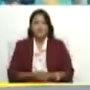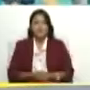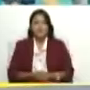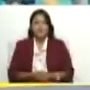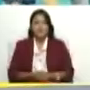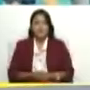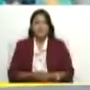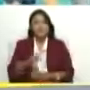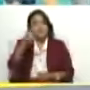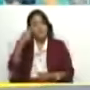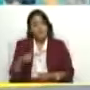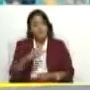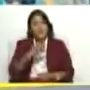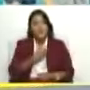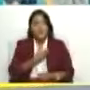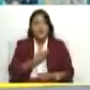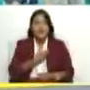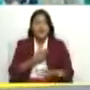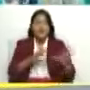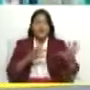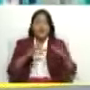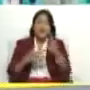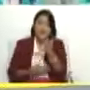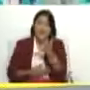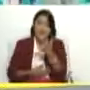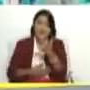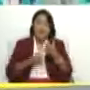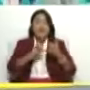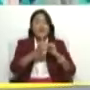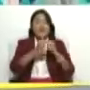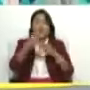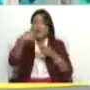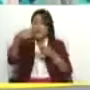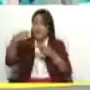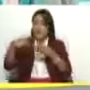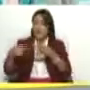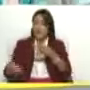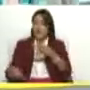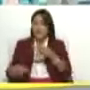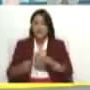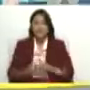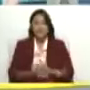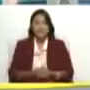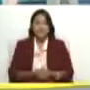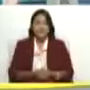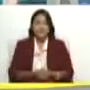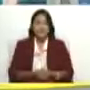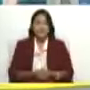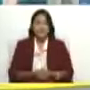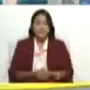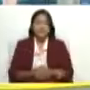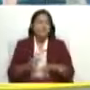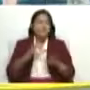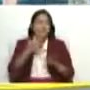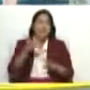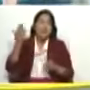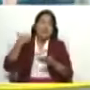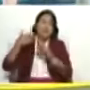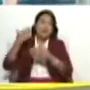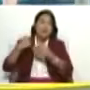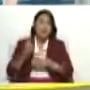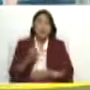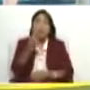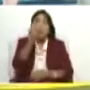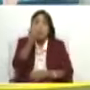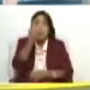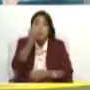traído medallas de 13 disciplinas deportivas ya no es como era en el pasado que traían una